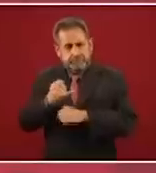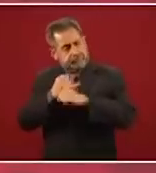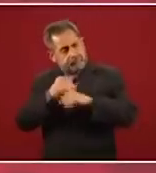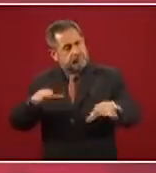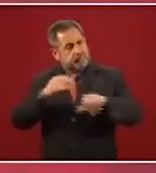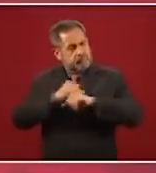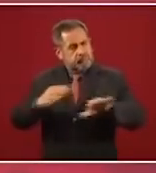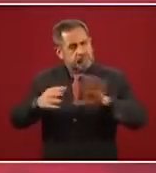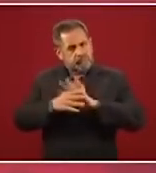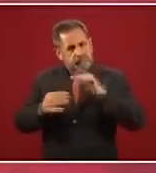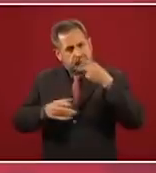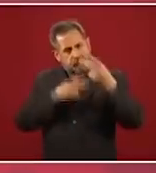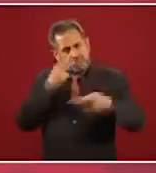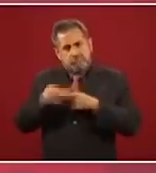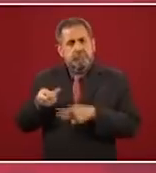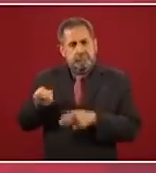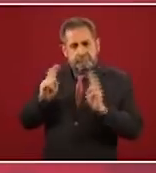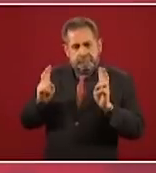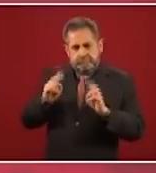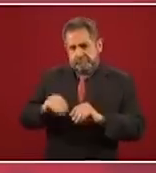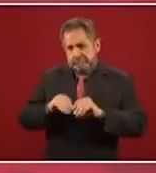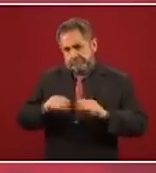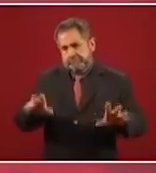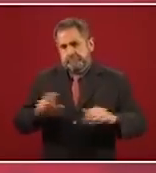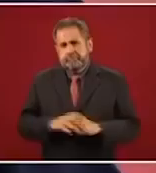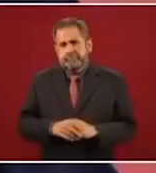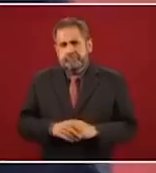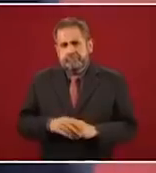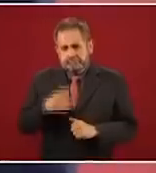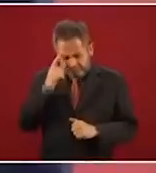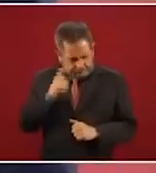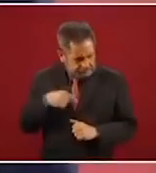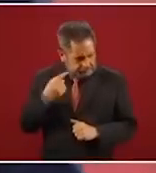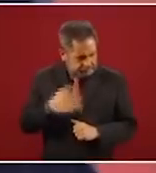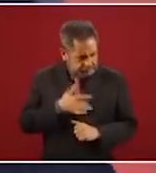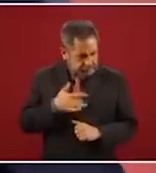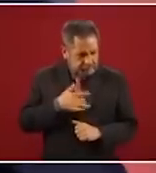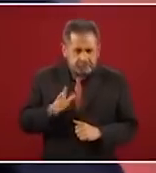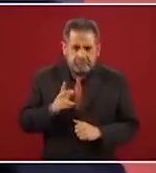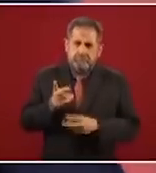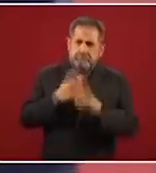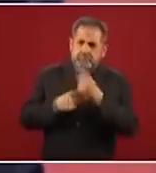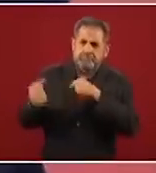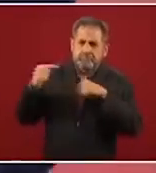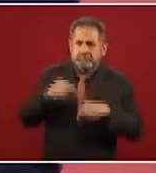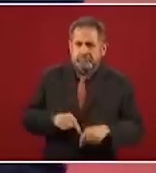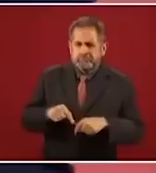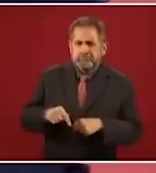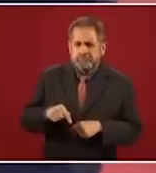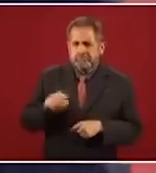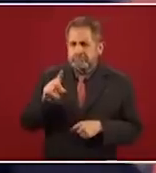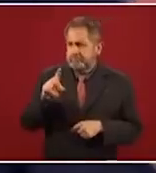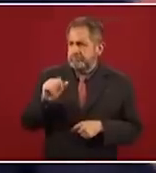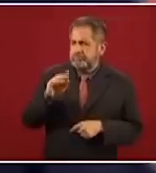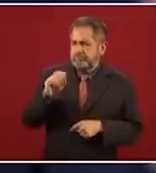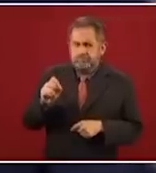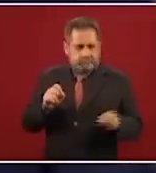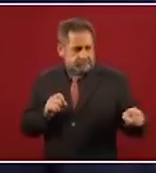informando sobre este tema. Además, ya para entonces, yo creo que ya regresó de Davos, por tu